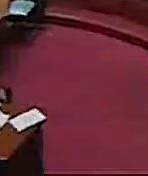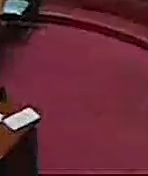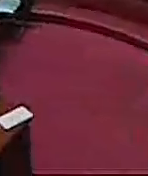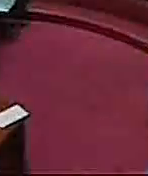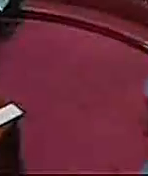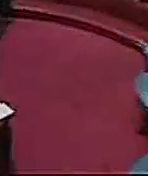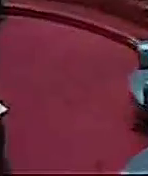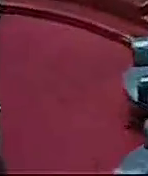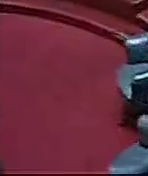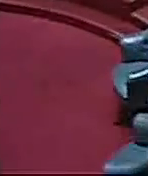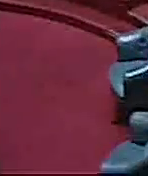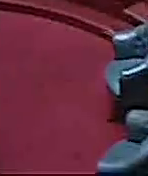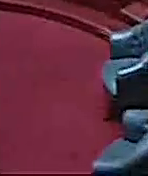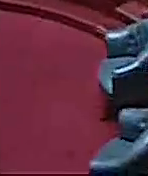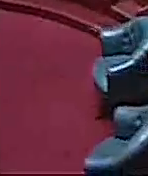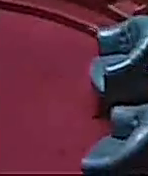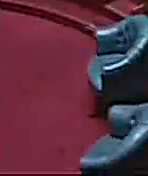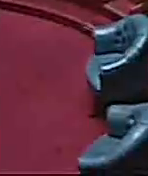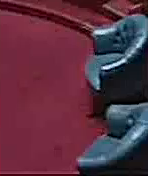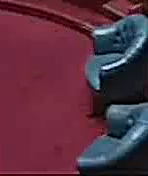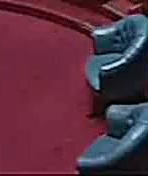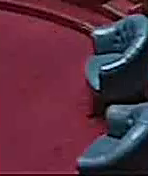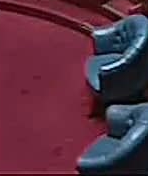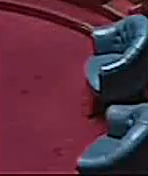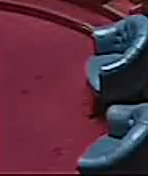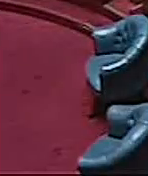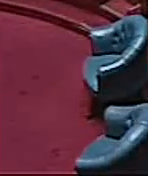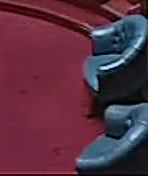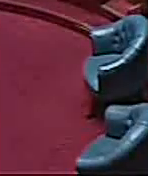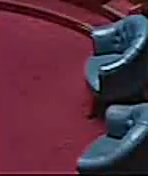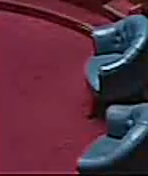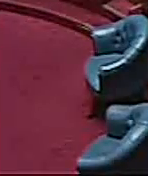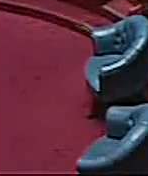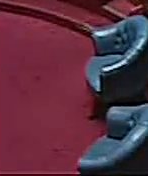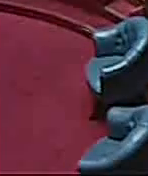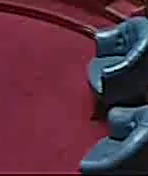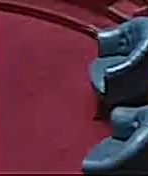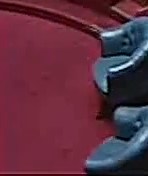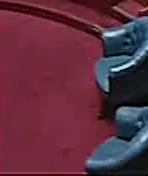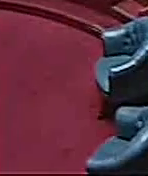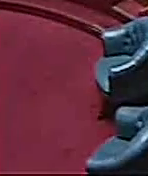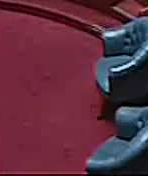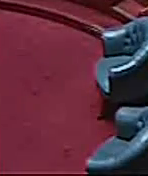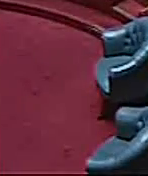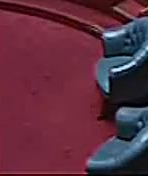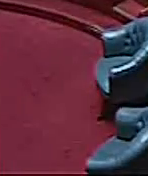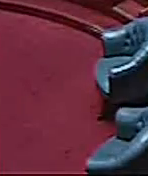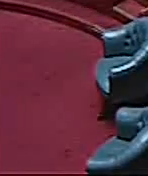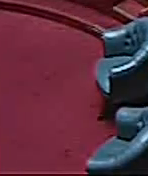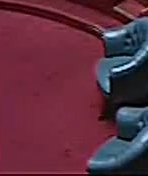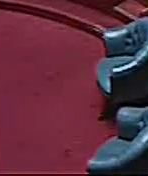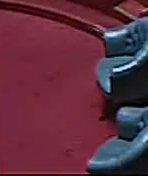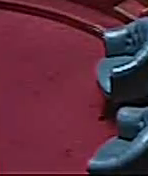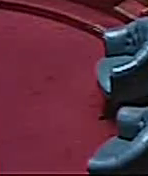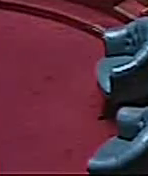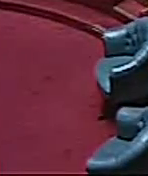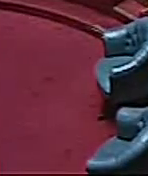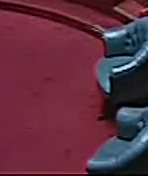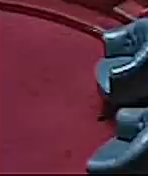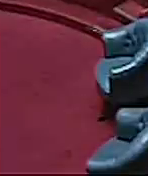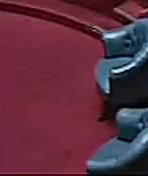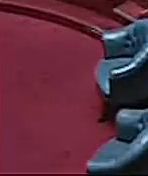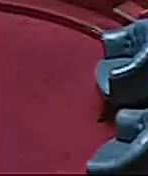11 en 27, negativa. Pasamos a la siguiente moción. Para fundar el voto, tiene la palabra el